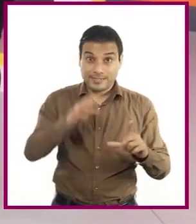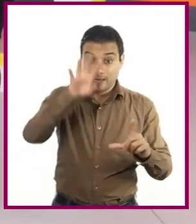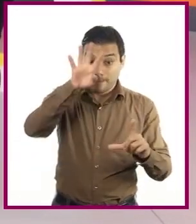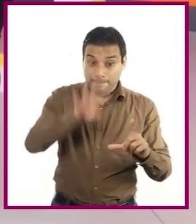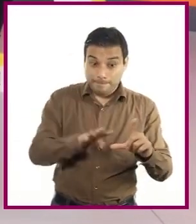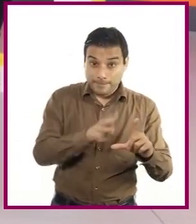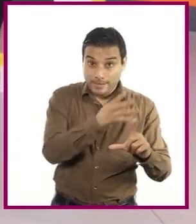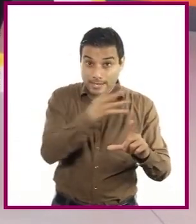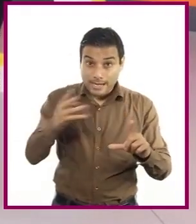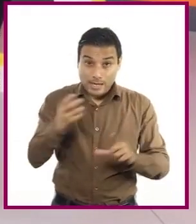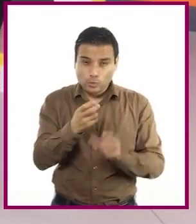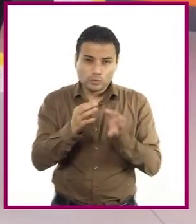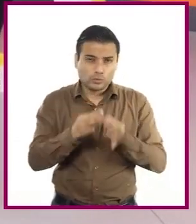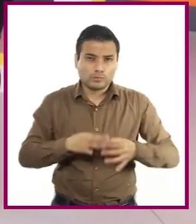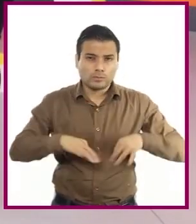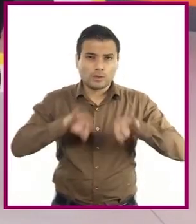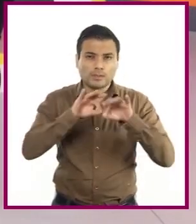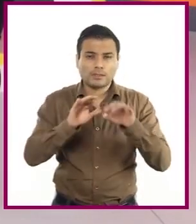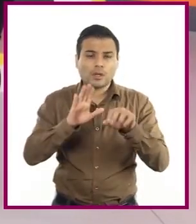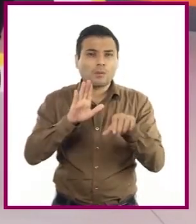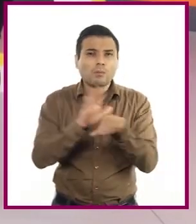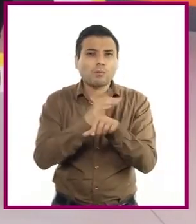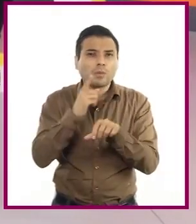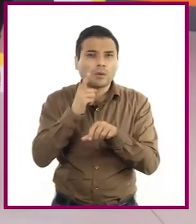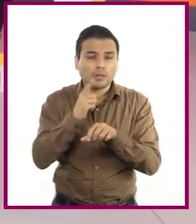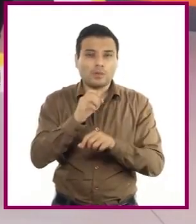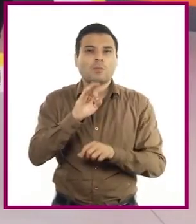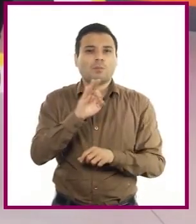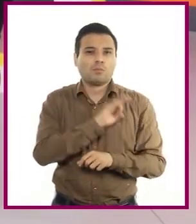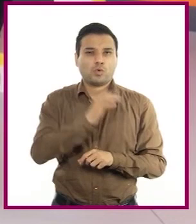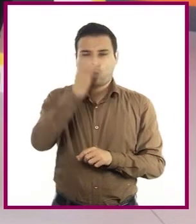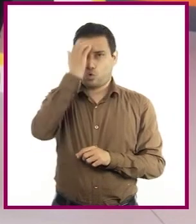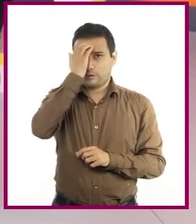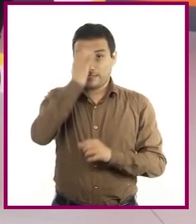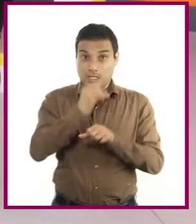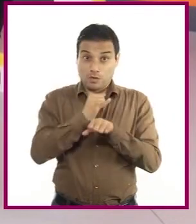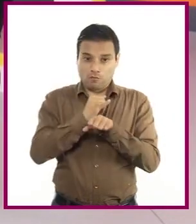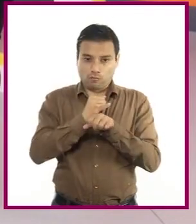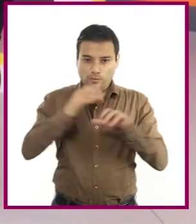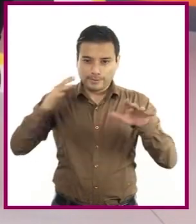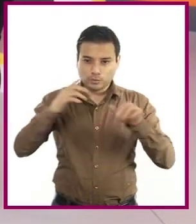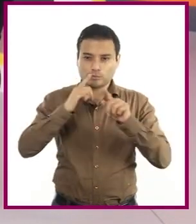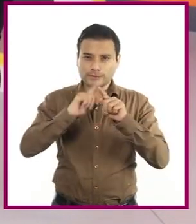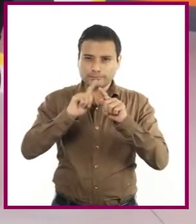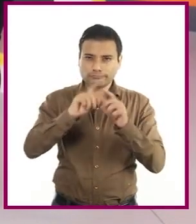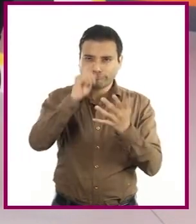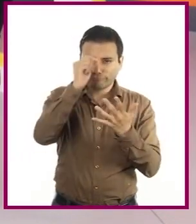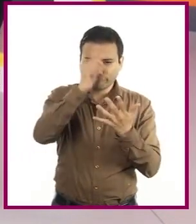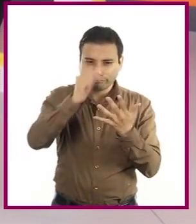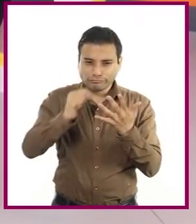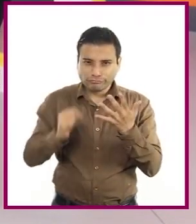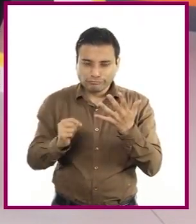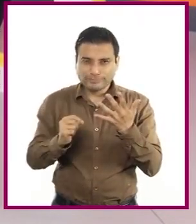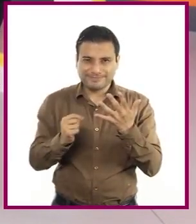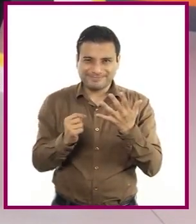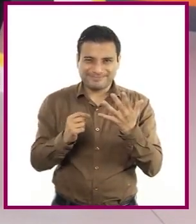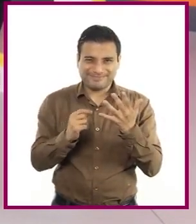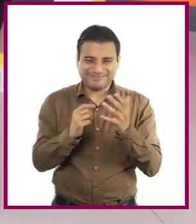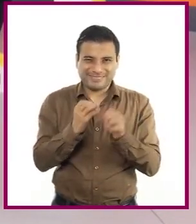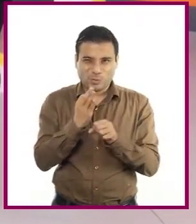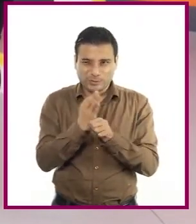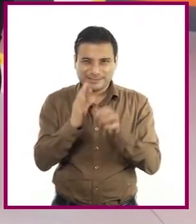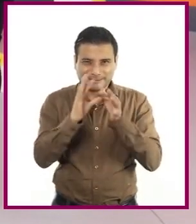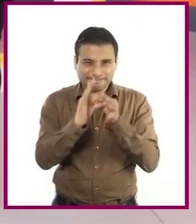importante, ya que nos brinda la información necesaria para conocer todos los datos que representan los conceptos que hasta ahora